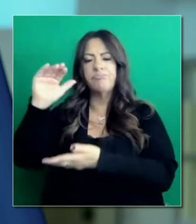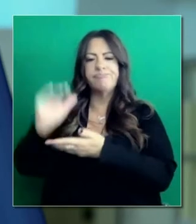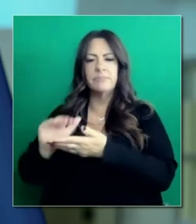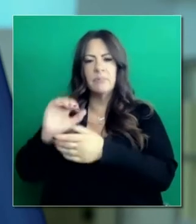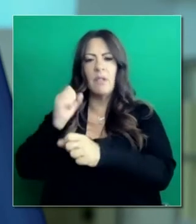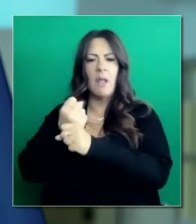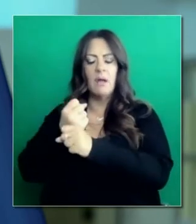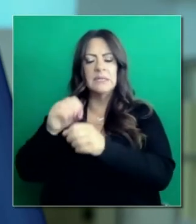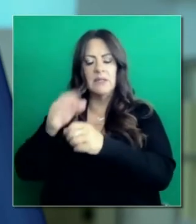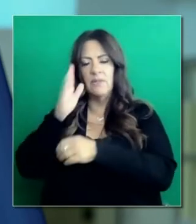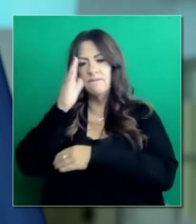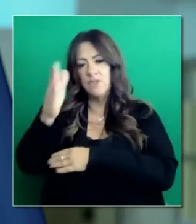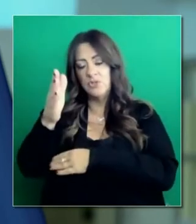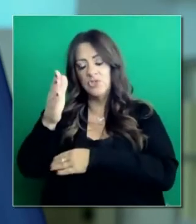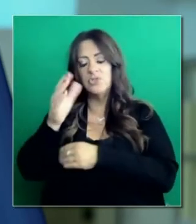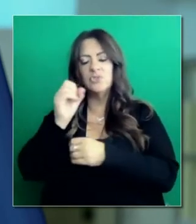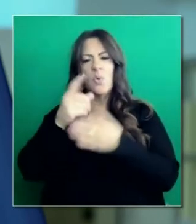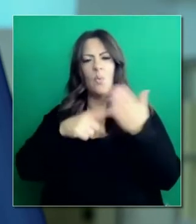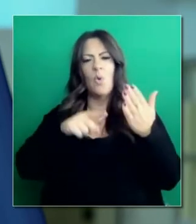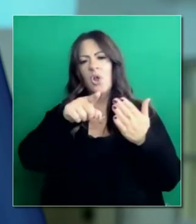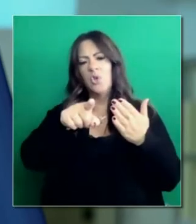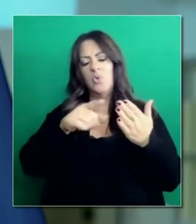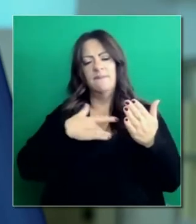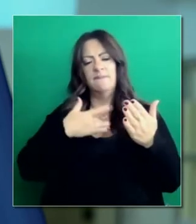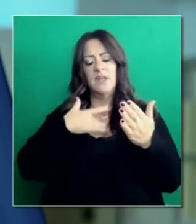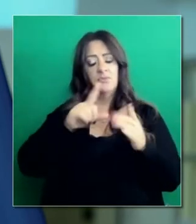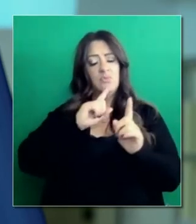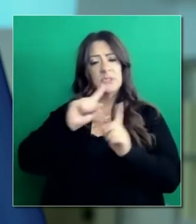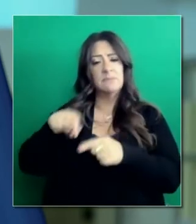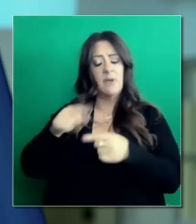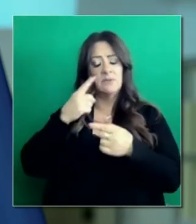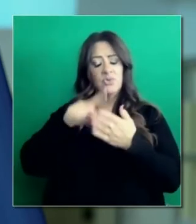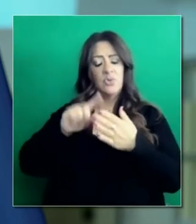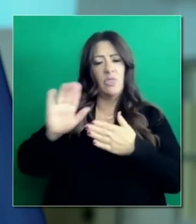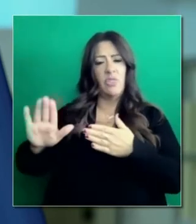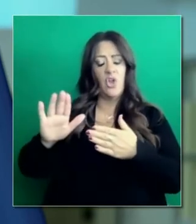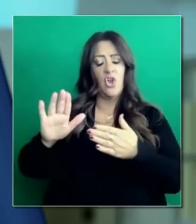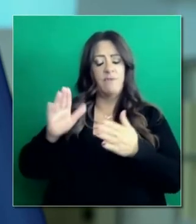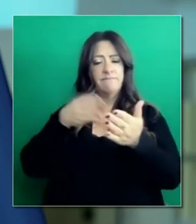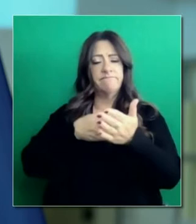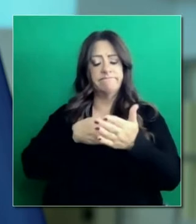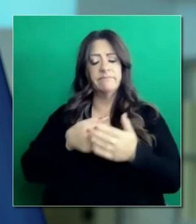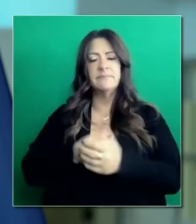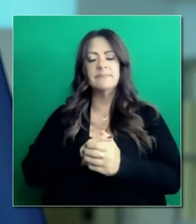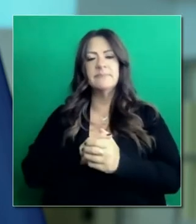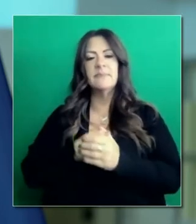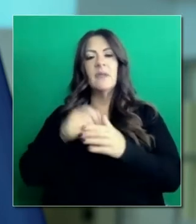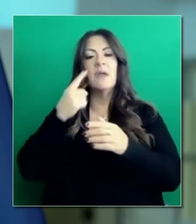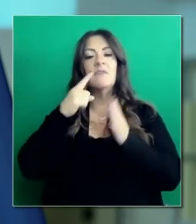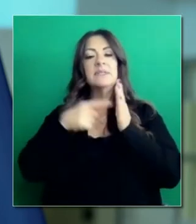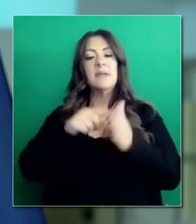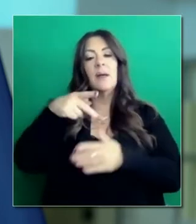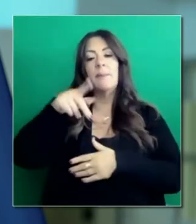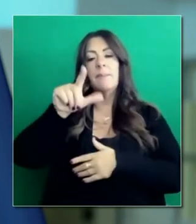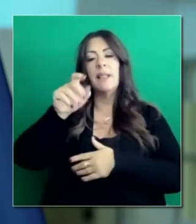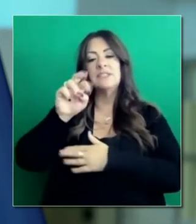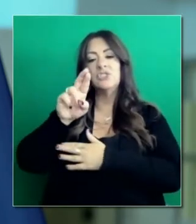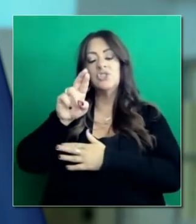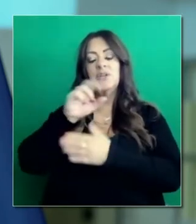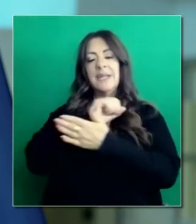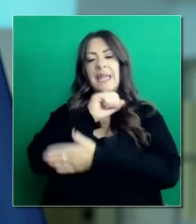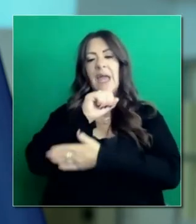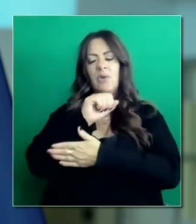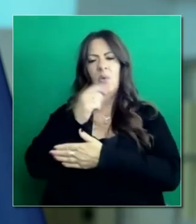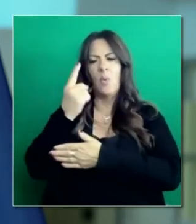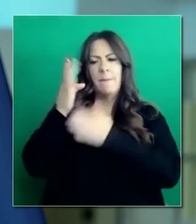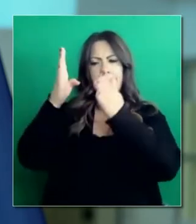haga cierres injustificados. ¿Cómo responde usted a esto? La otra tiene que ver con la vacunación en el condado de Placer